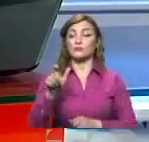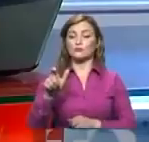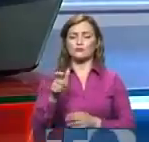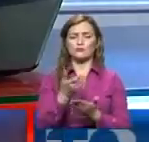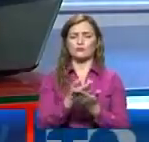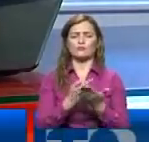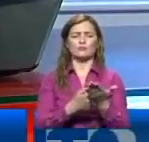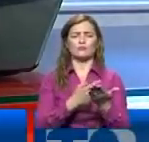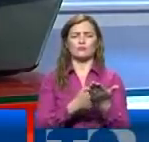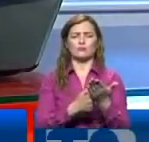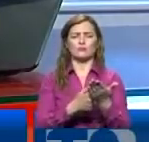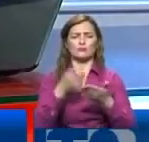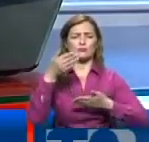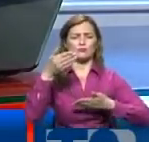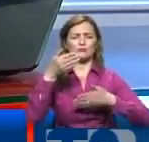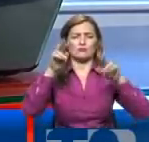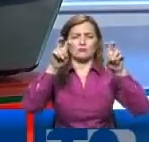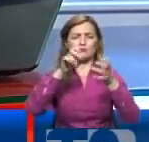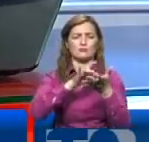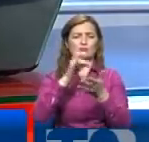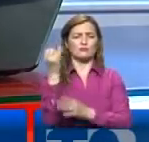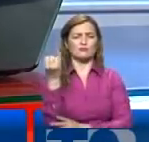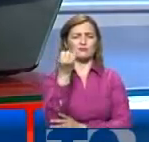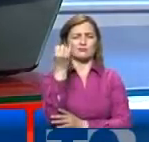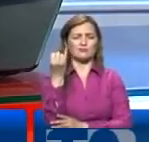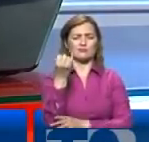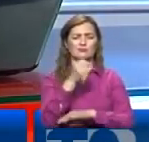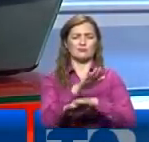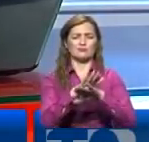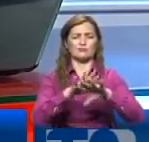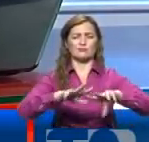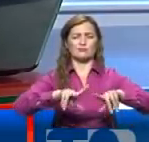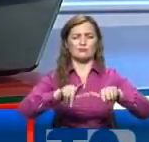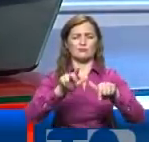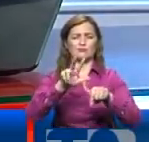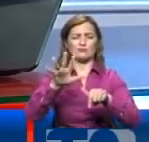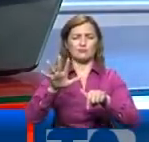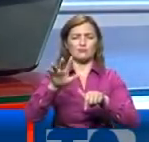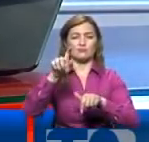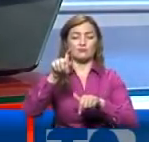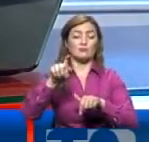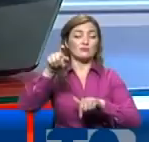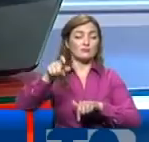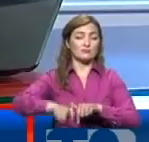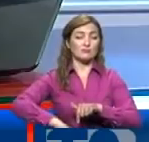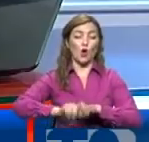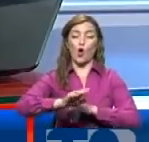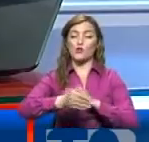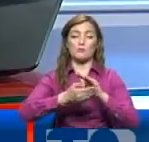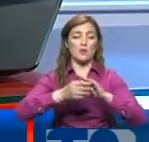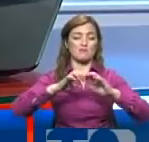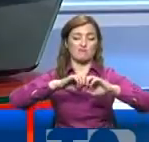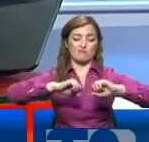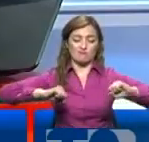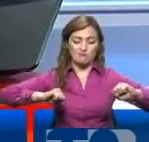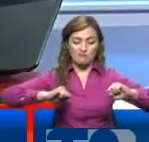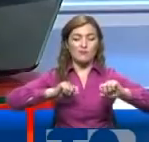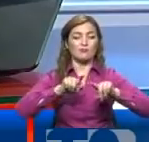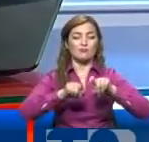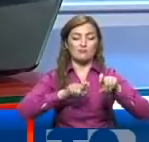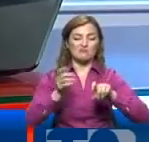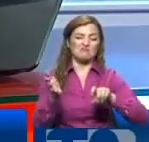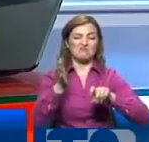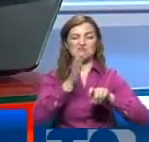analista político, el caso Arroz Verde arroja elementos que deberían reactivar el caso Odebrecht. La expectativa se centra en si